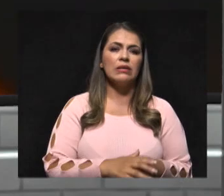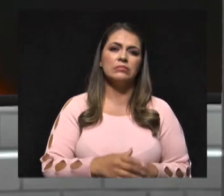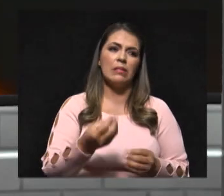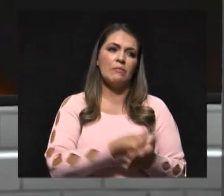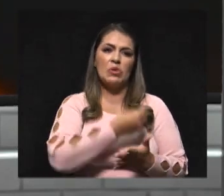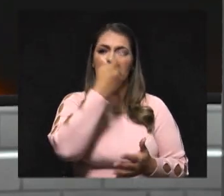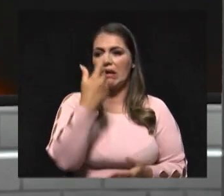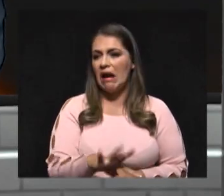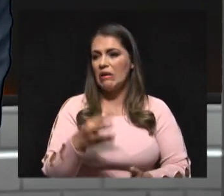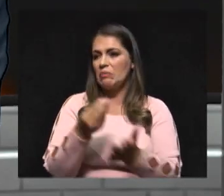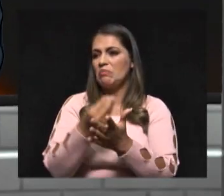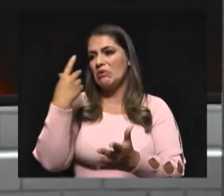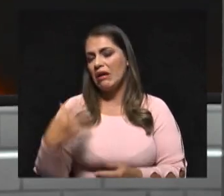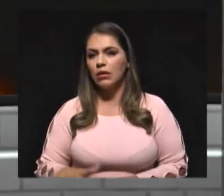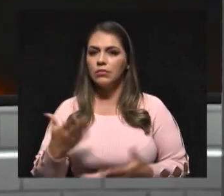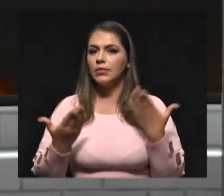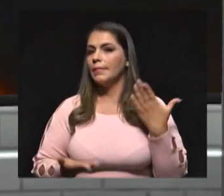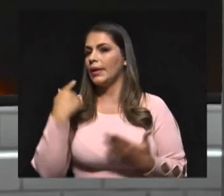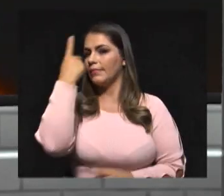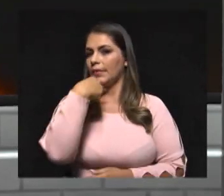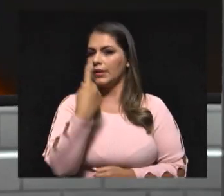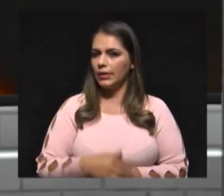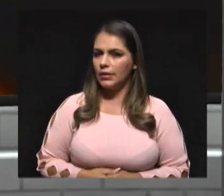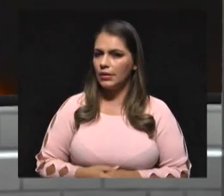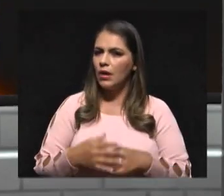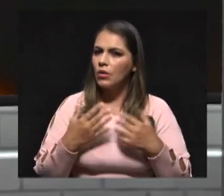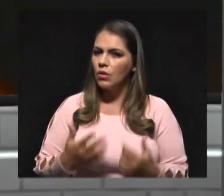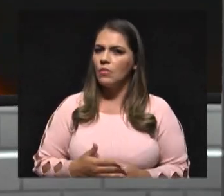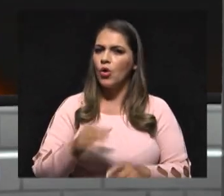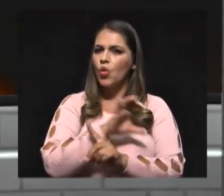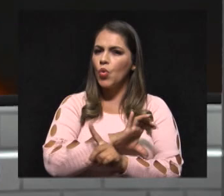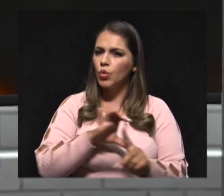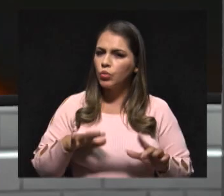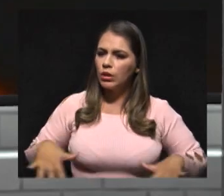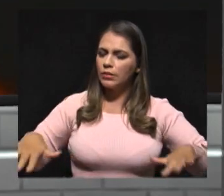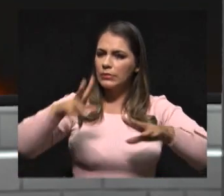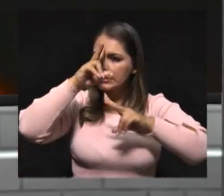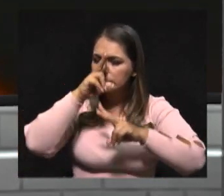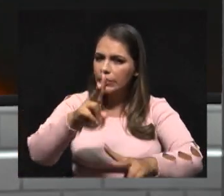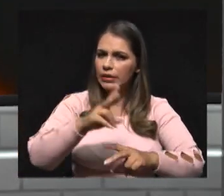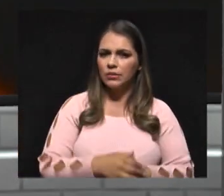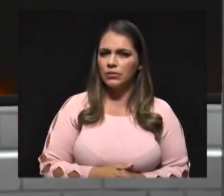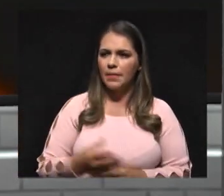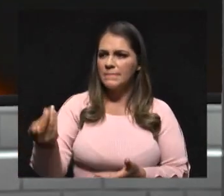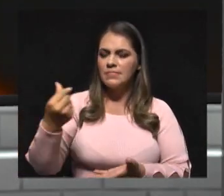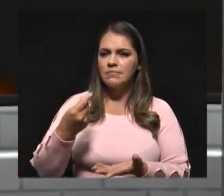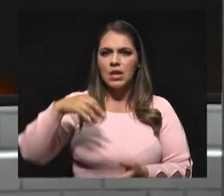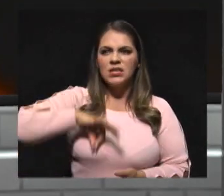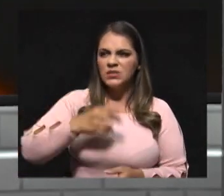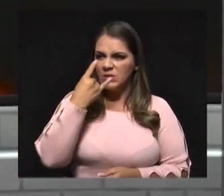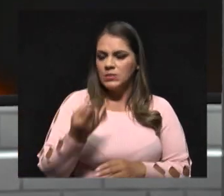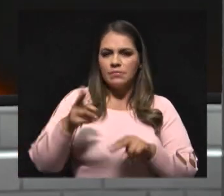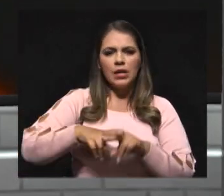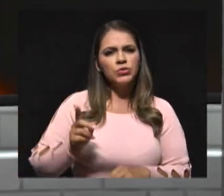veces más depende de la cara como garantizar que esa cultura nuestra de hospitalidad si se tenga y se